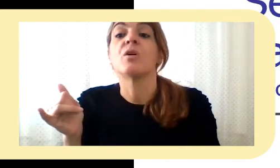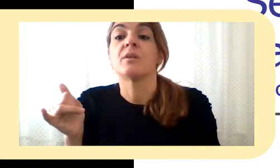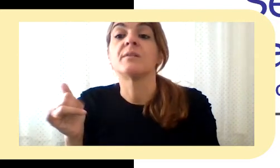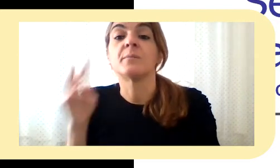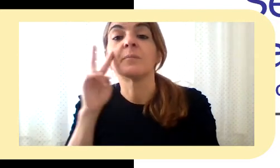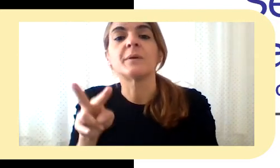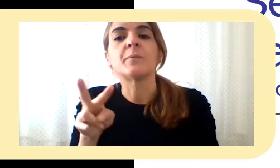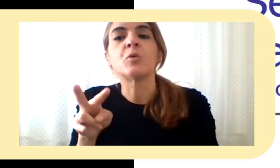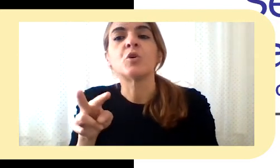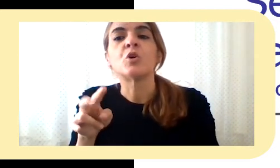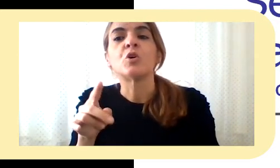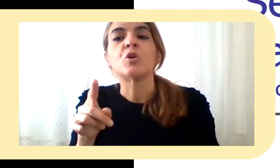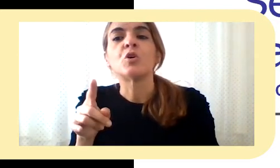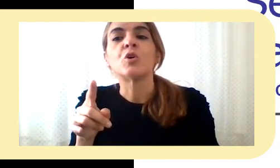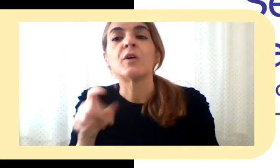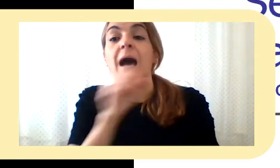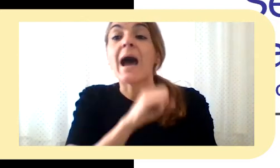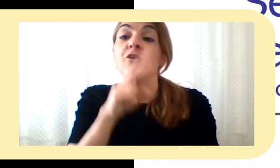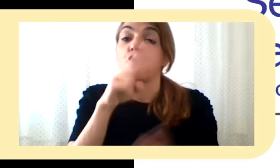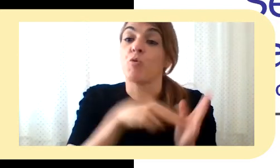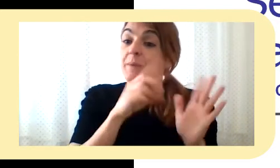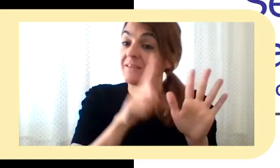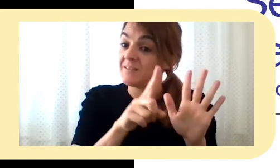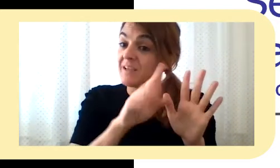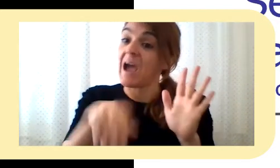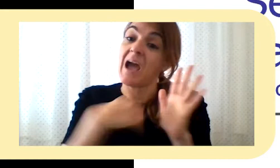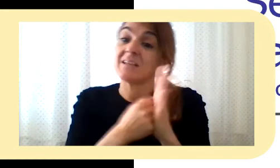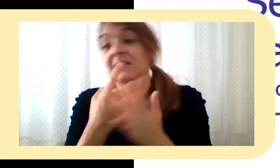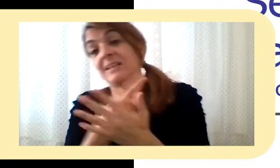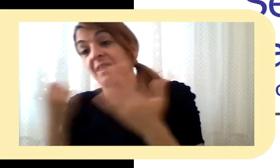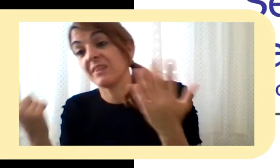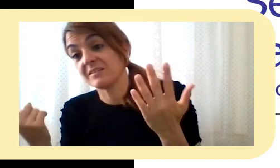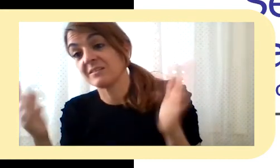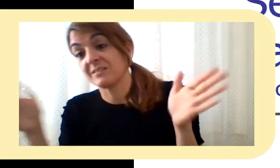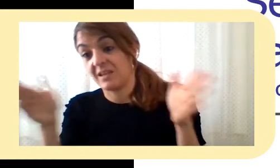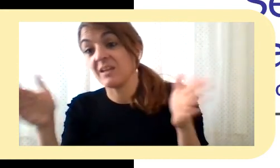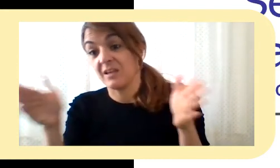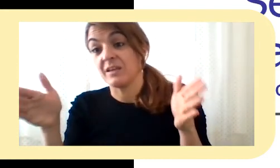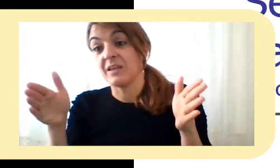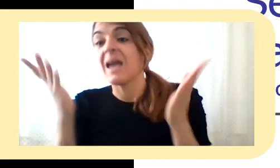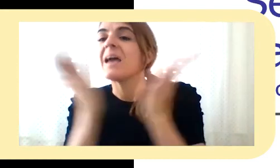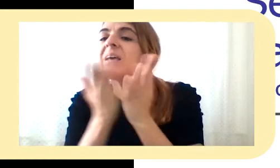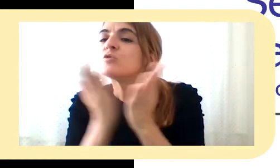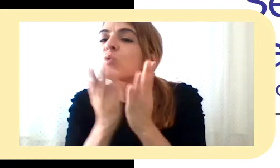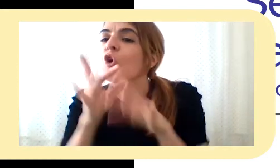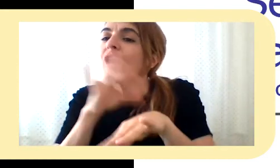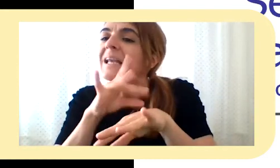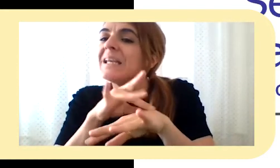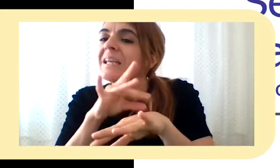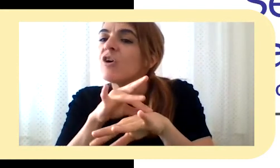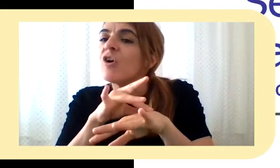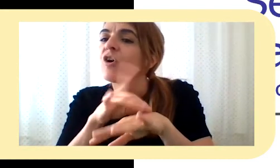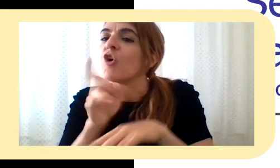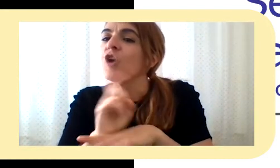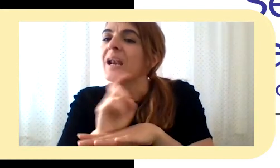año 2006 hasta el año 2016 estudios preclínicos con ratas en que solo eran las